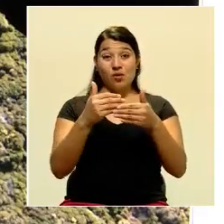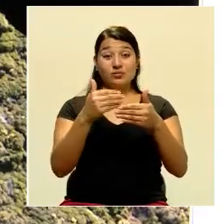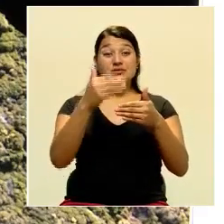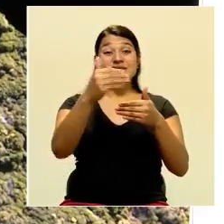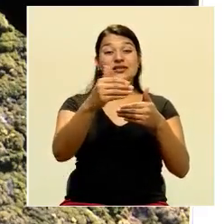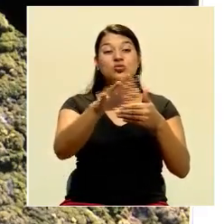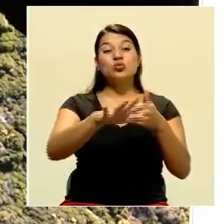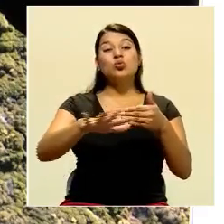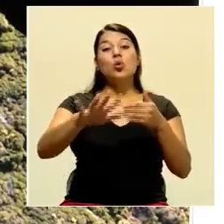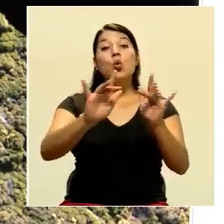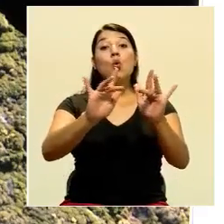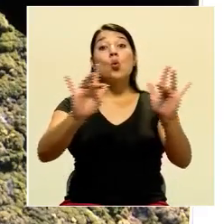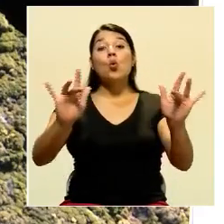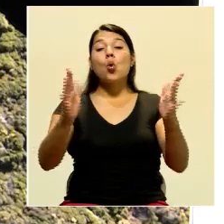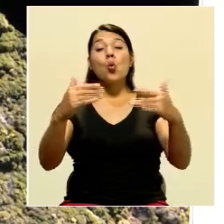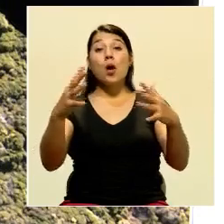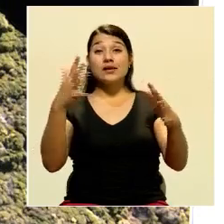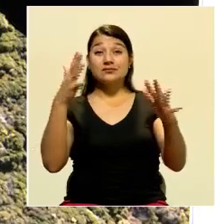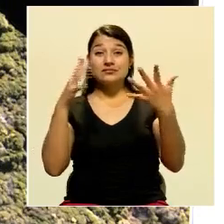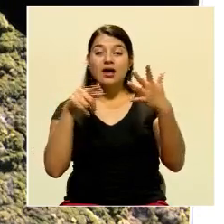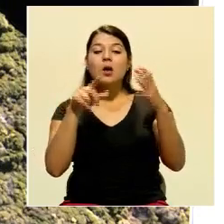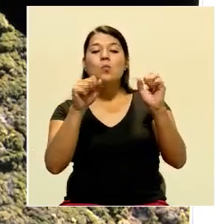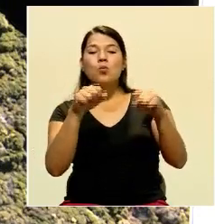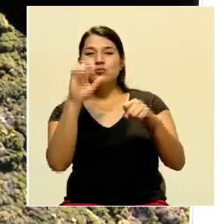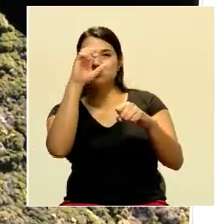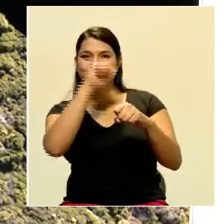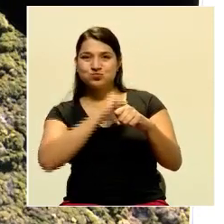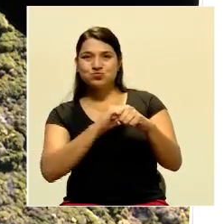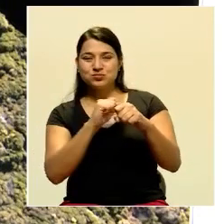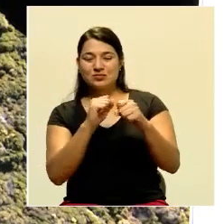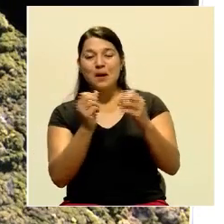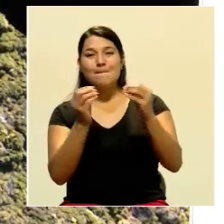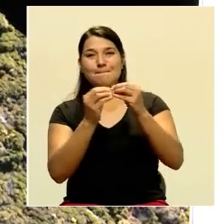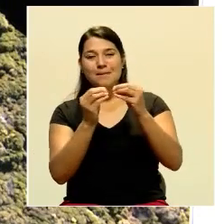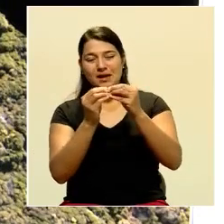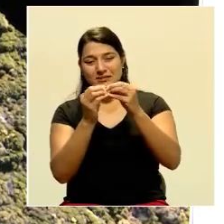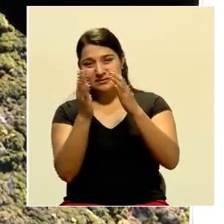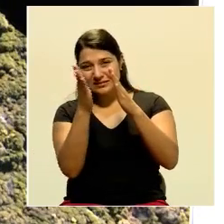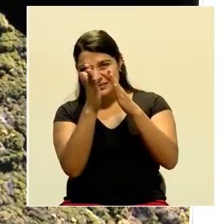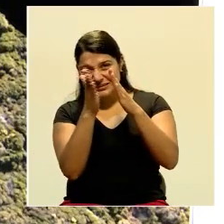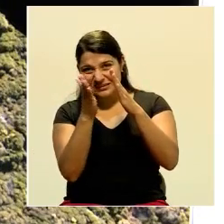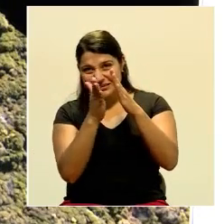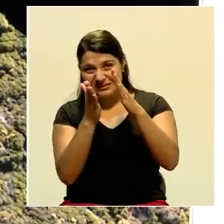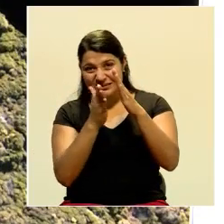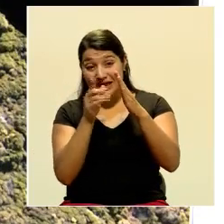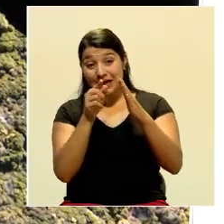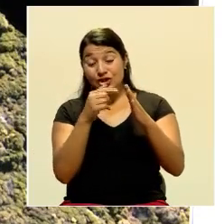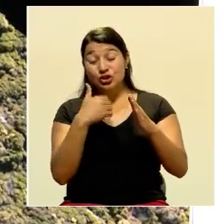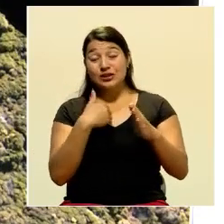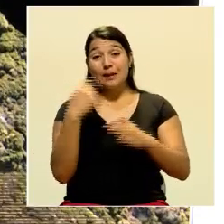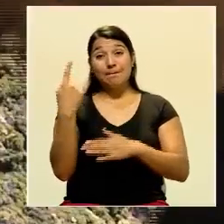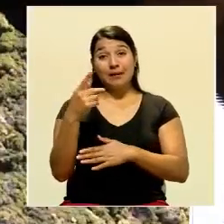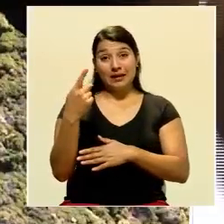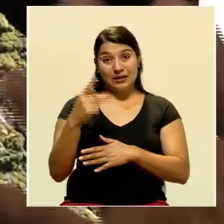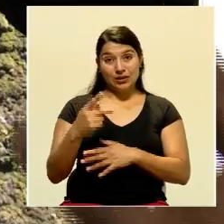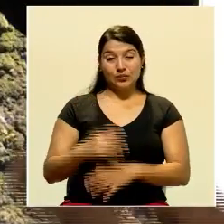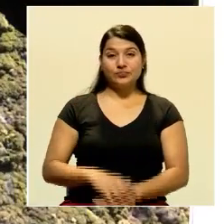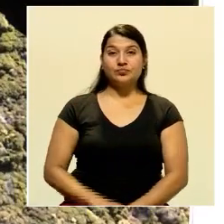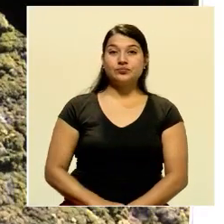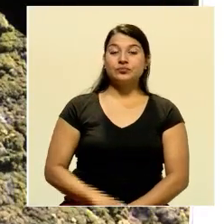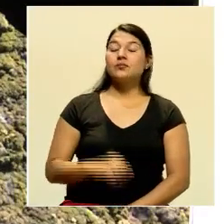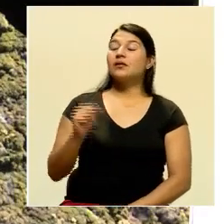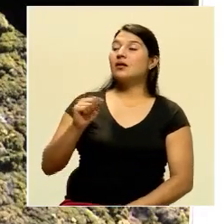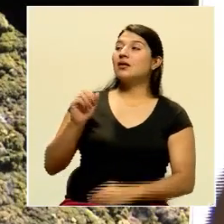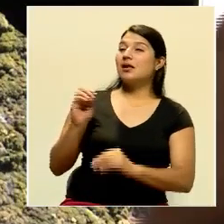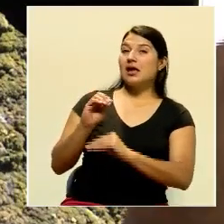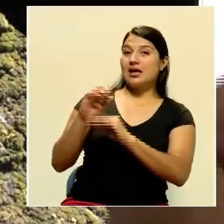comprometido, donde hay como ya varias infraestructuras, como le podemos ver en el modelo, que están en peligro. Claro.